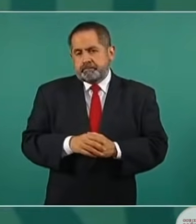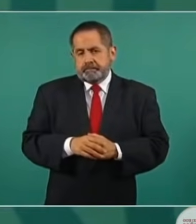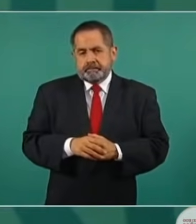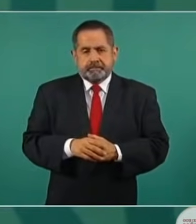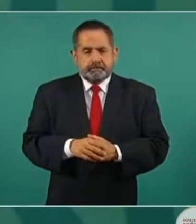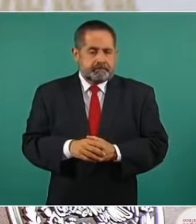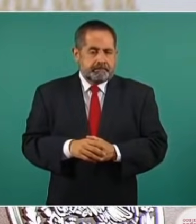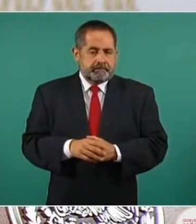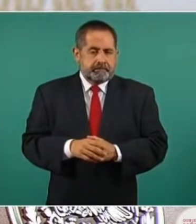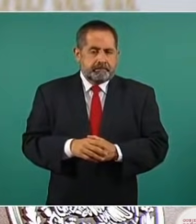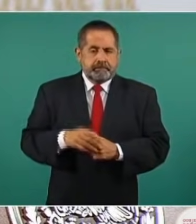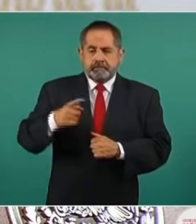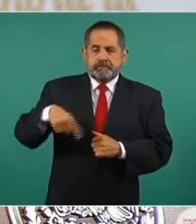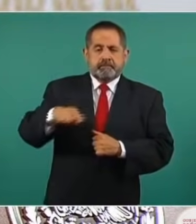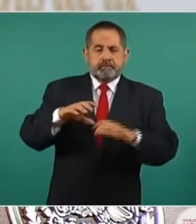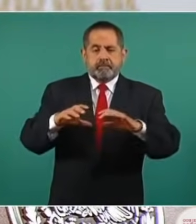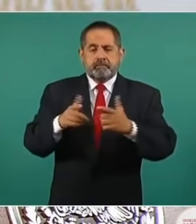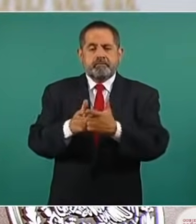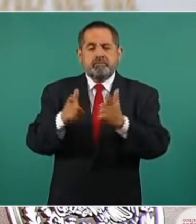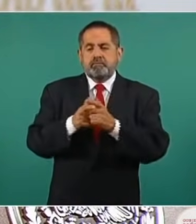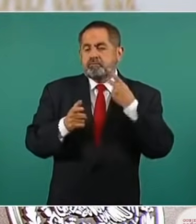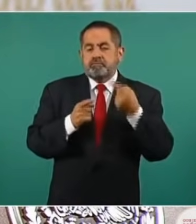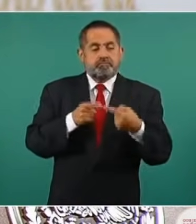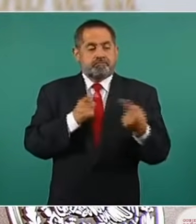los del bloque opositor